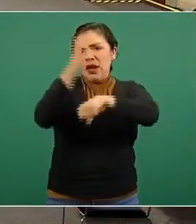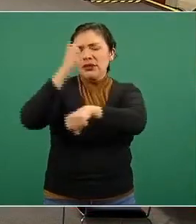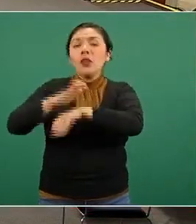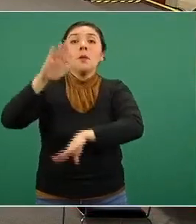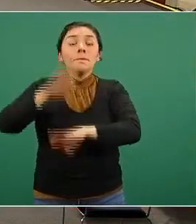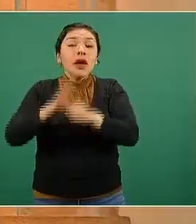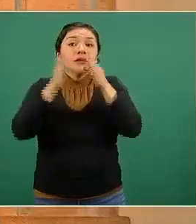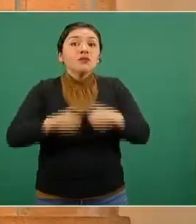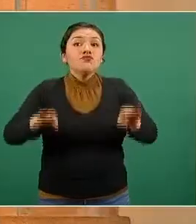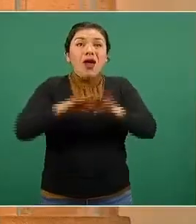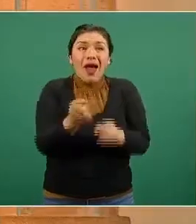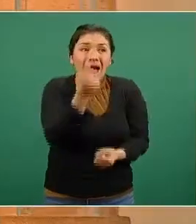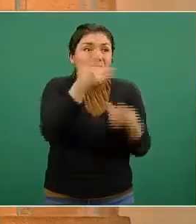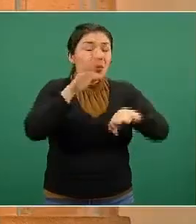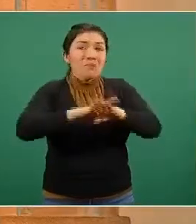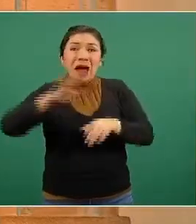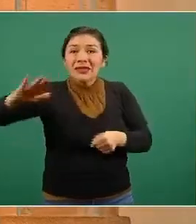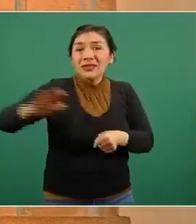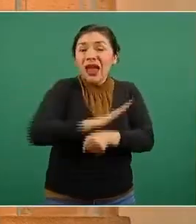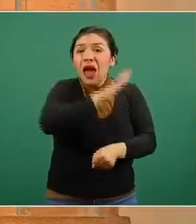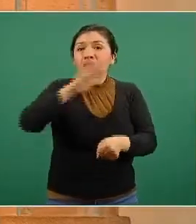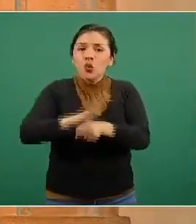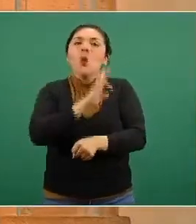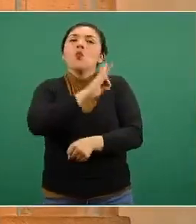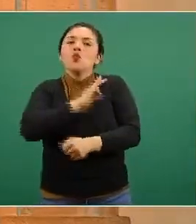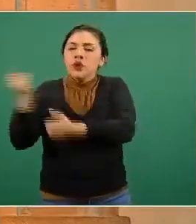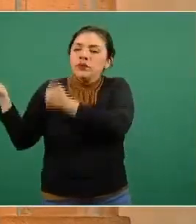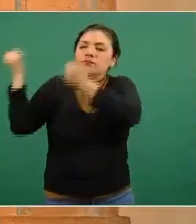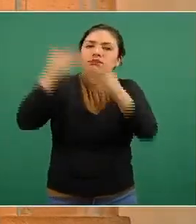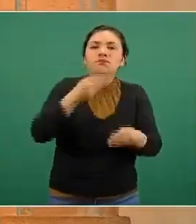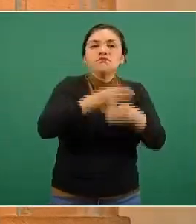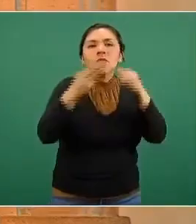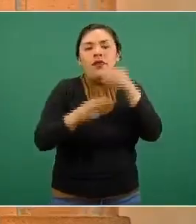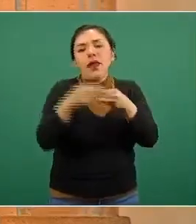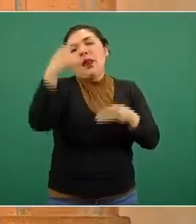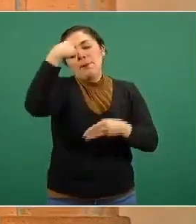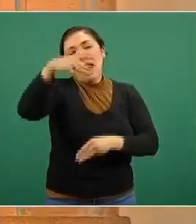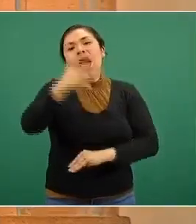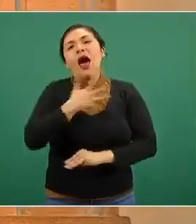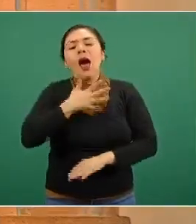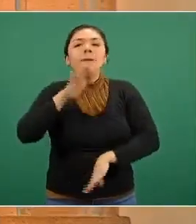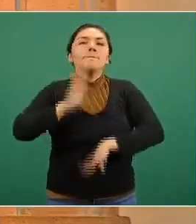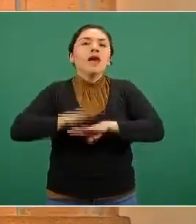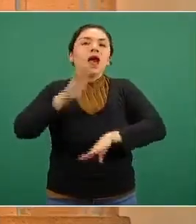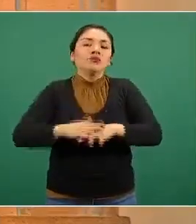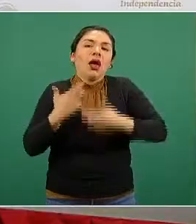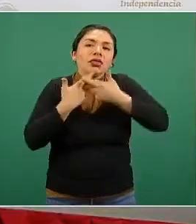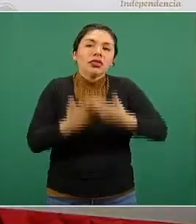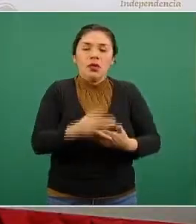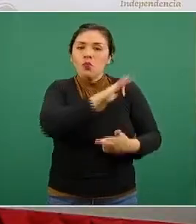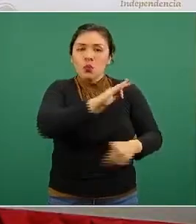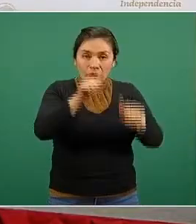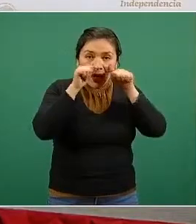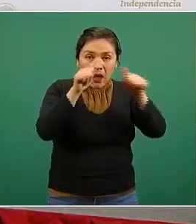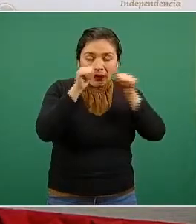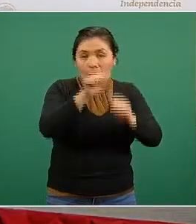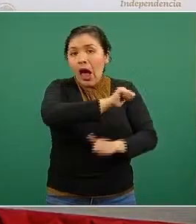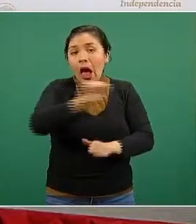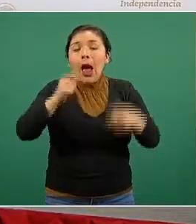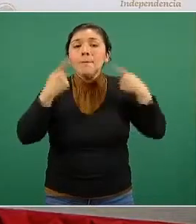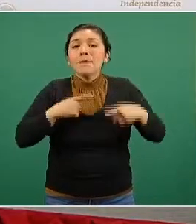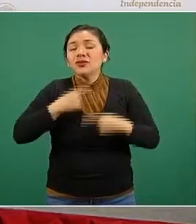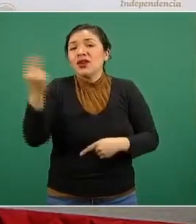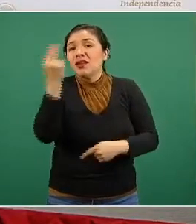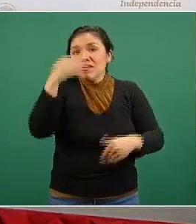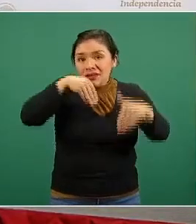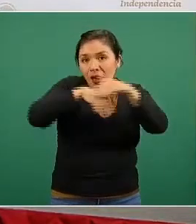están teniendo los mayores niveles de ocupación, y entonces así poder tener siempre una cama disponible para las personas que así